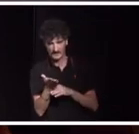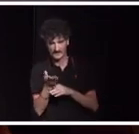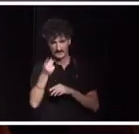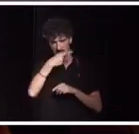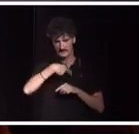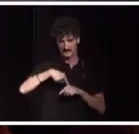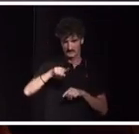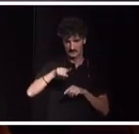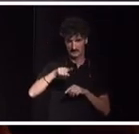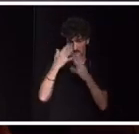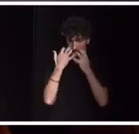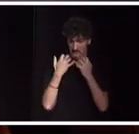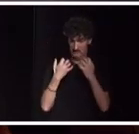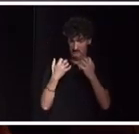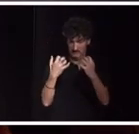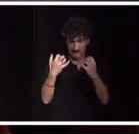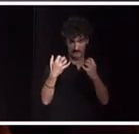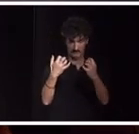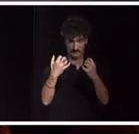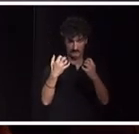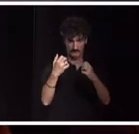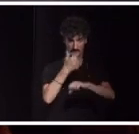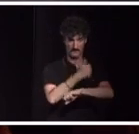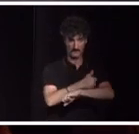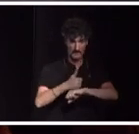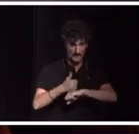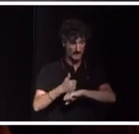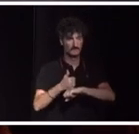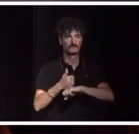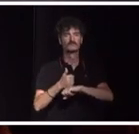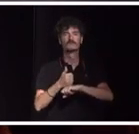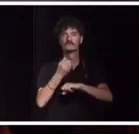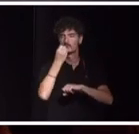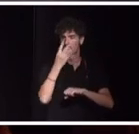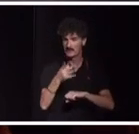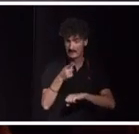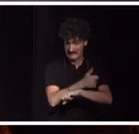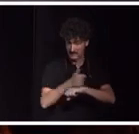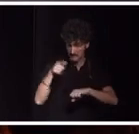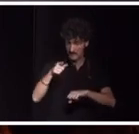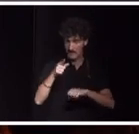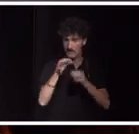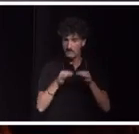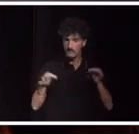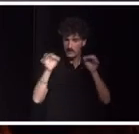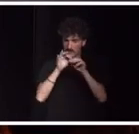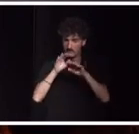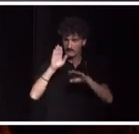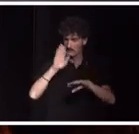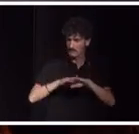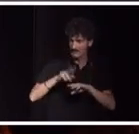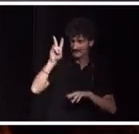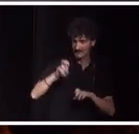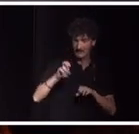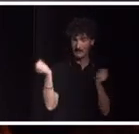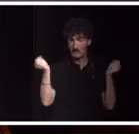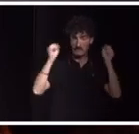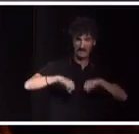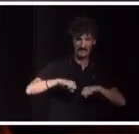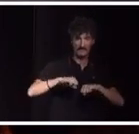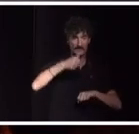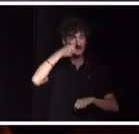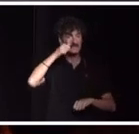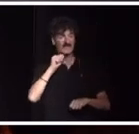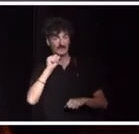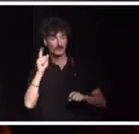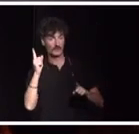una militancia que siempre ha acertado. Fue la militancia de Podemos la que desarmó el pacto de Sánchez